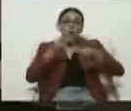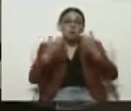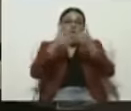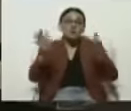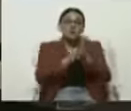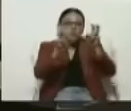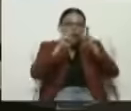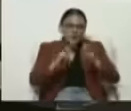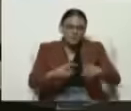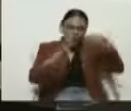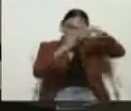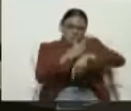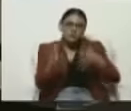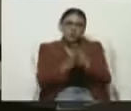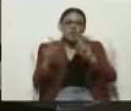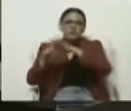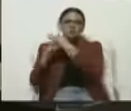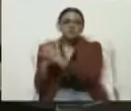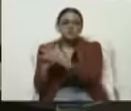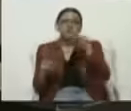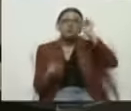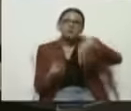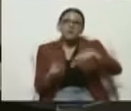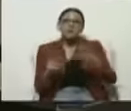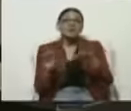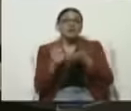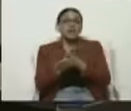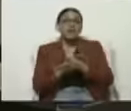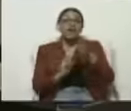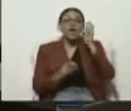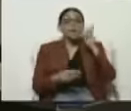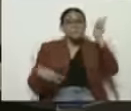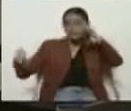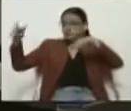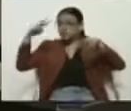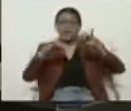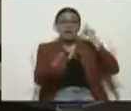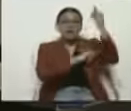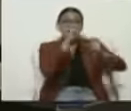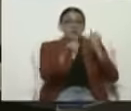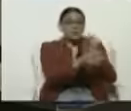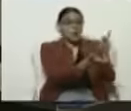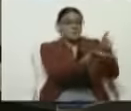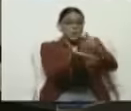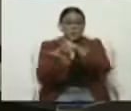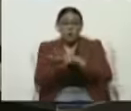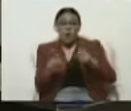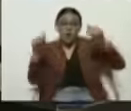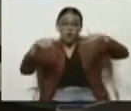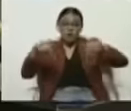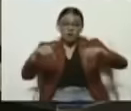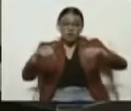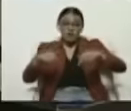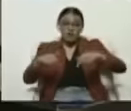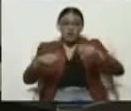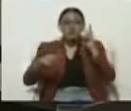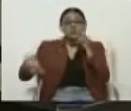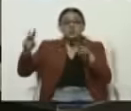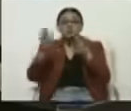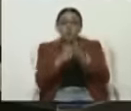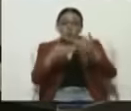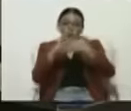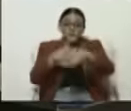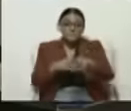al respecto. Destacó además que los observadores internacionales que vengan a observar el proceso electoral